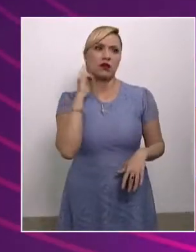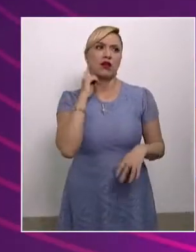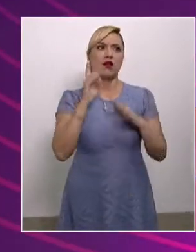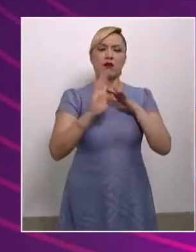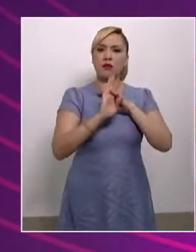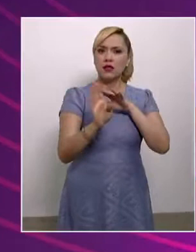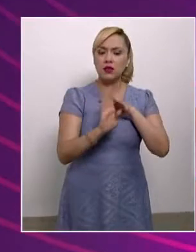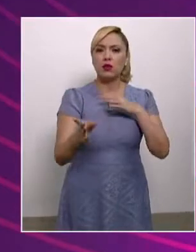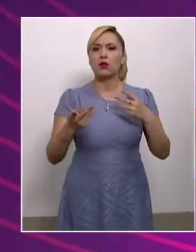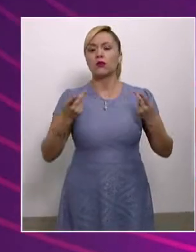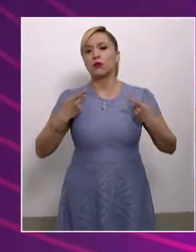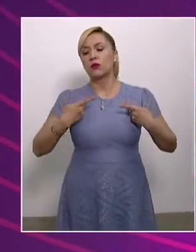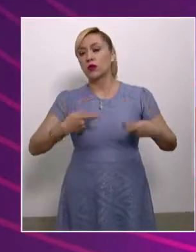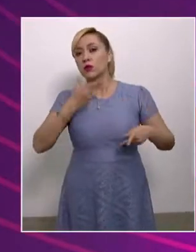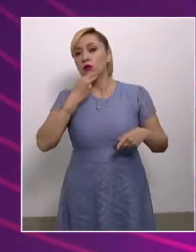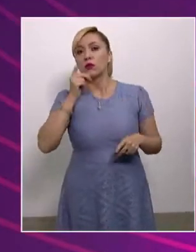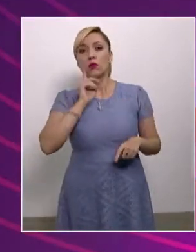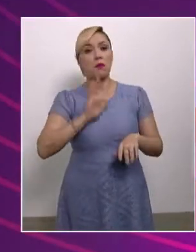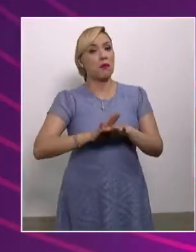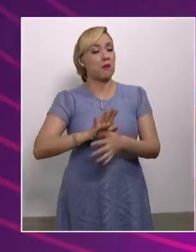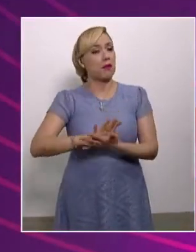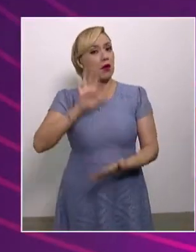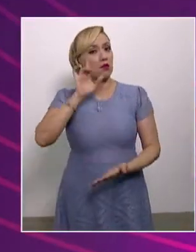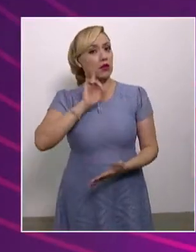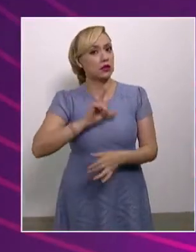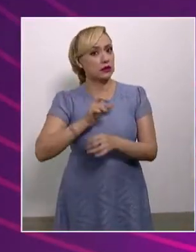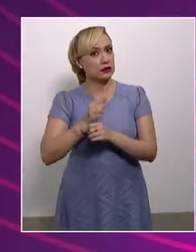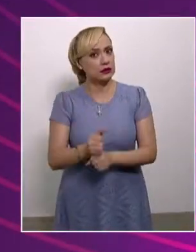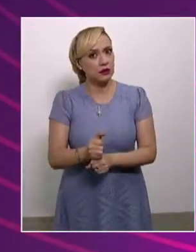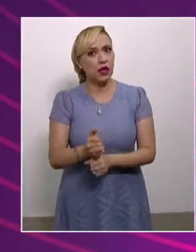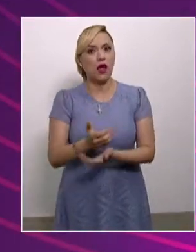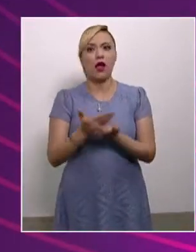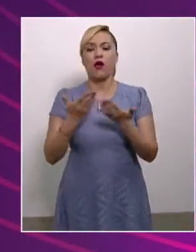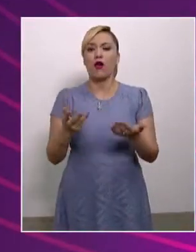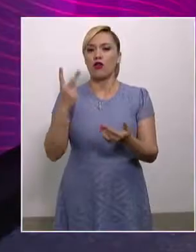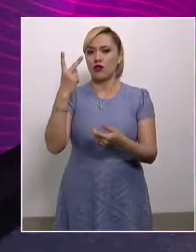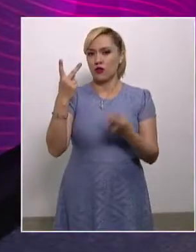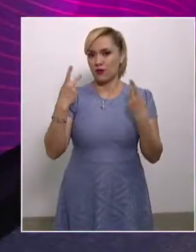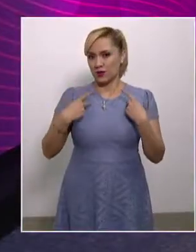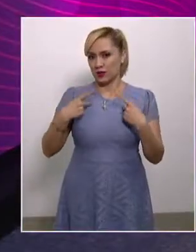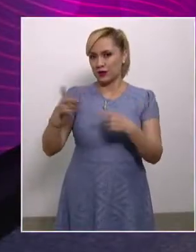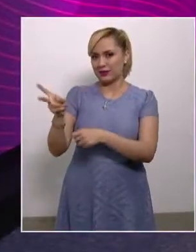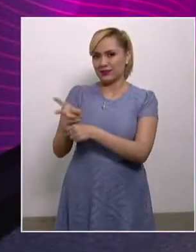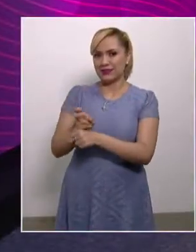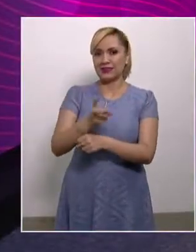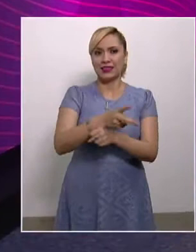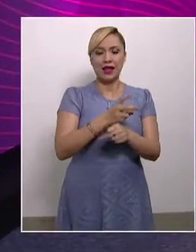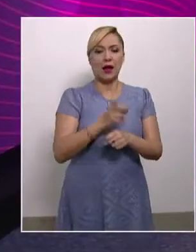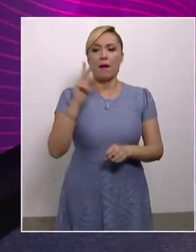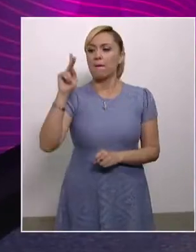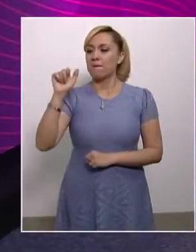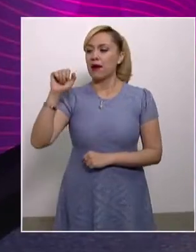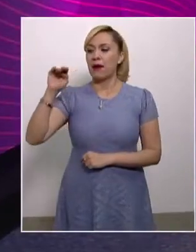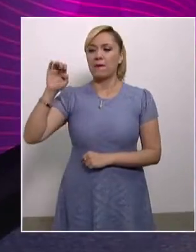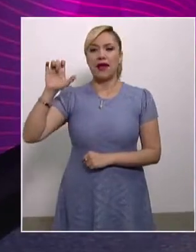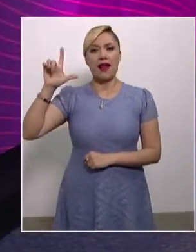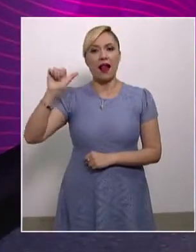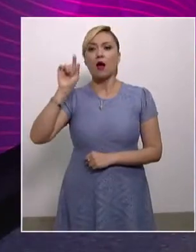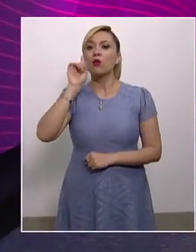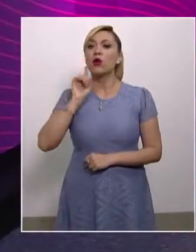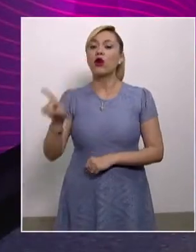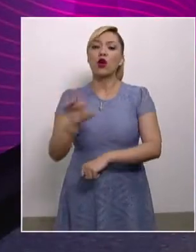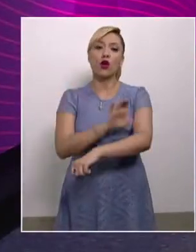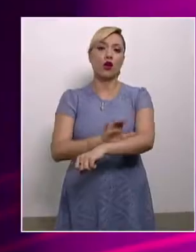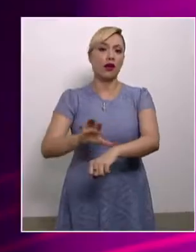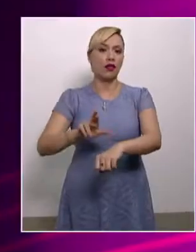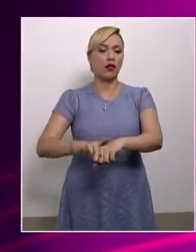y género. Para ello me acompañan dos invitados que me da muchísimo gusto tener aquí. Está Pamela Mas, ella es coordinadora